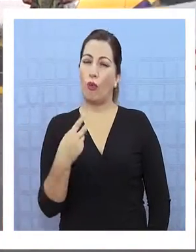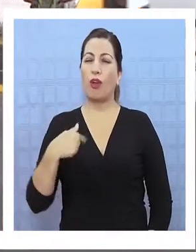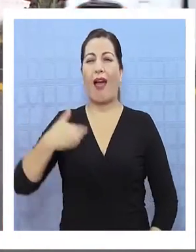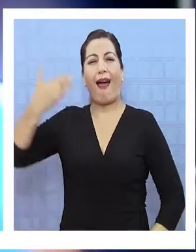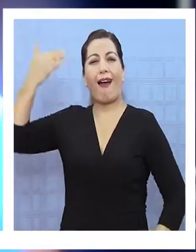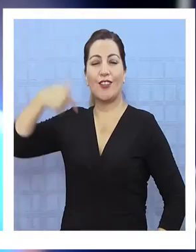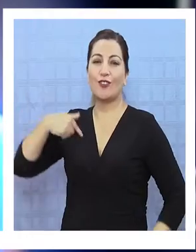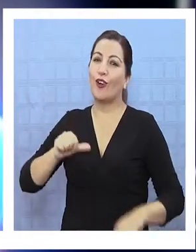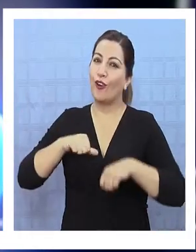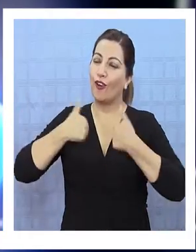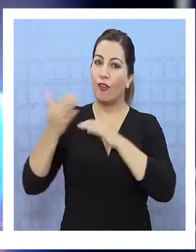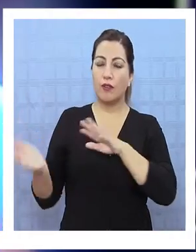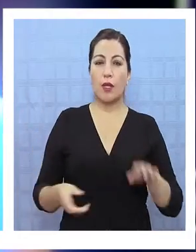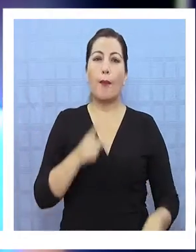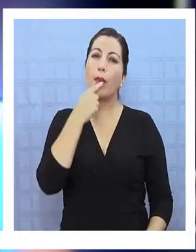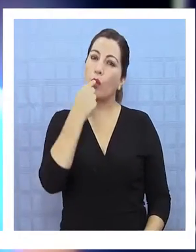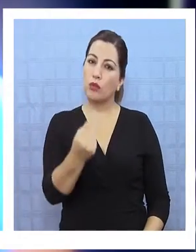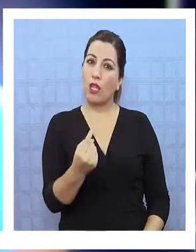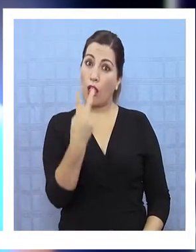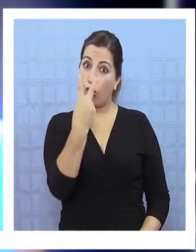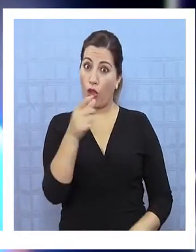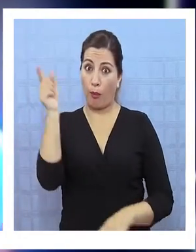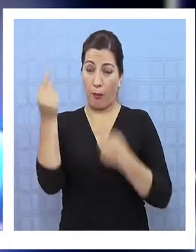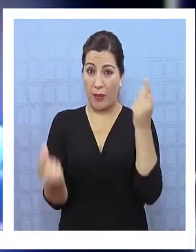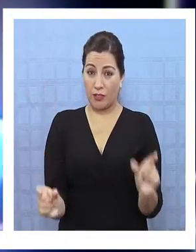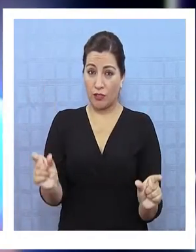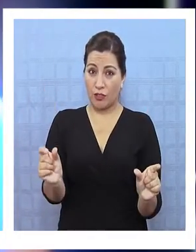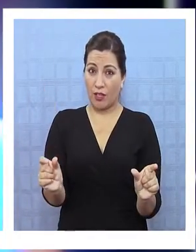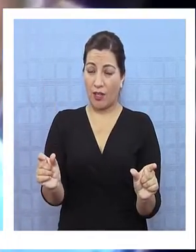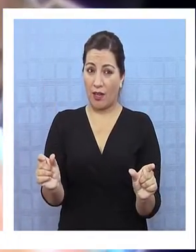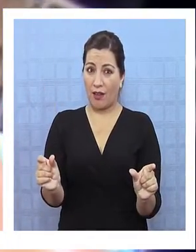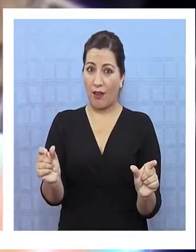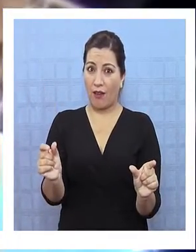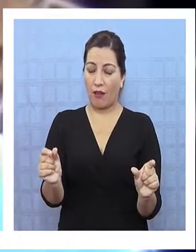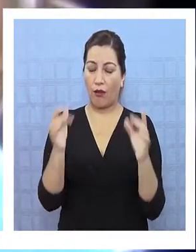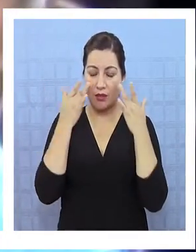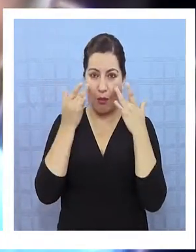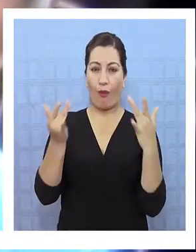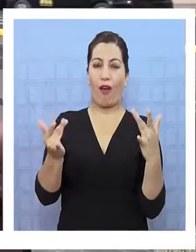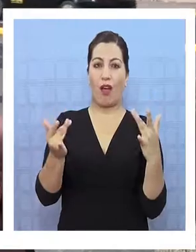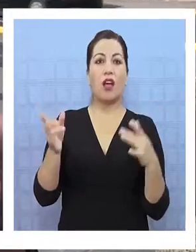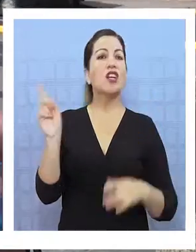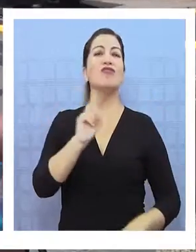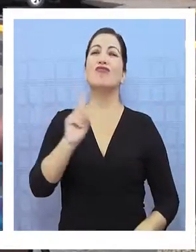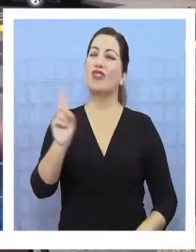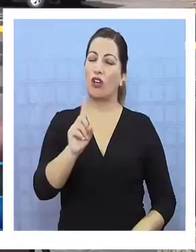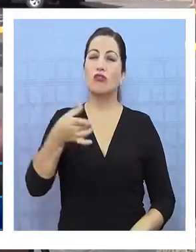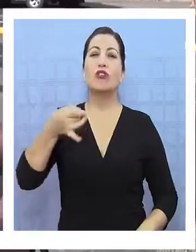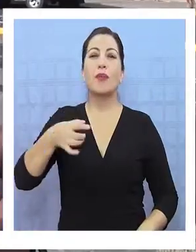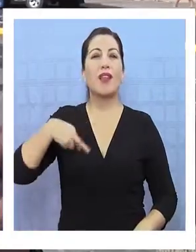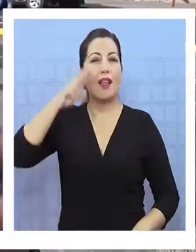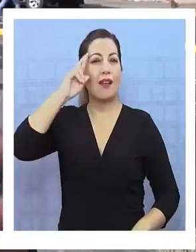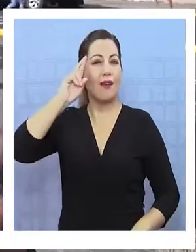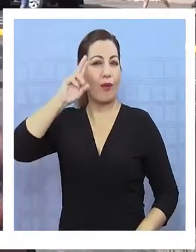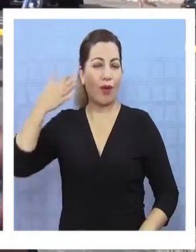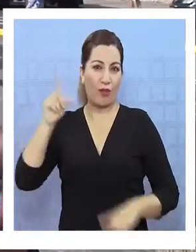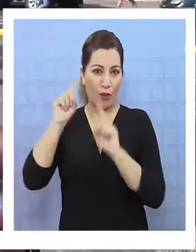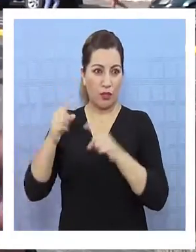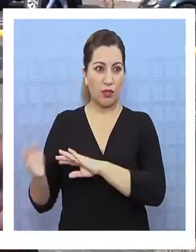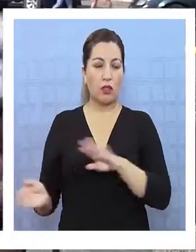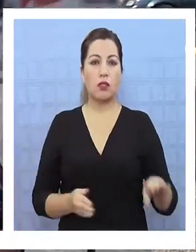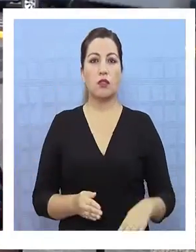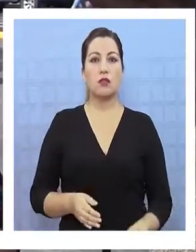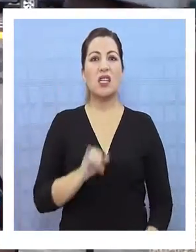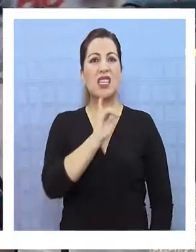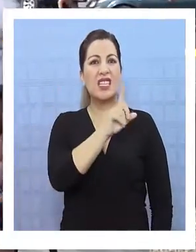¿Le parece que son artistas de impacto que vienen? No, yo creo que no son de impacto, son de recuerdo. Isabel Pantoja y Olivia Newton-John.